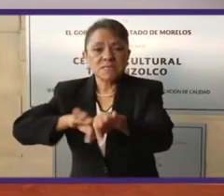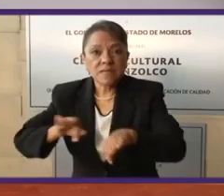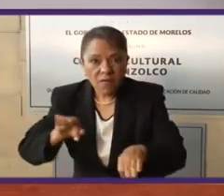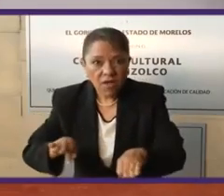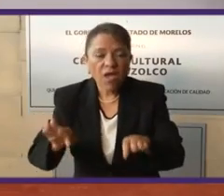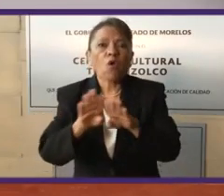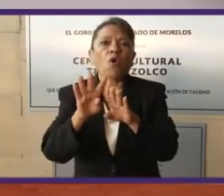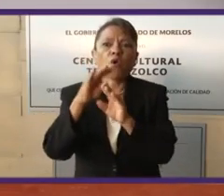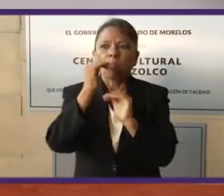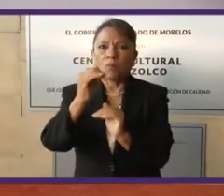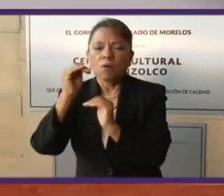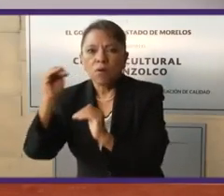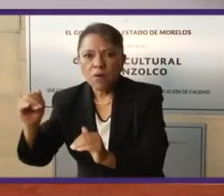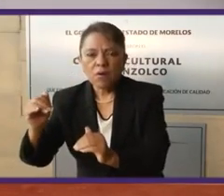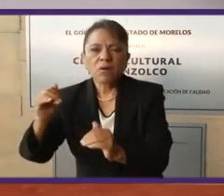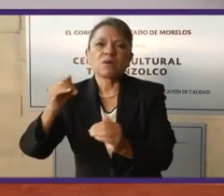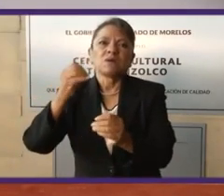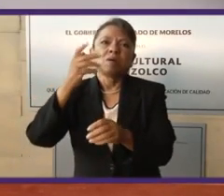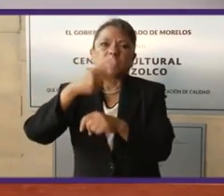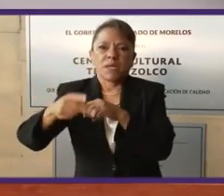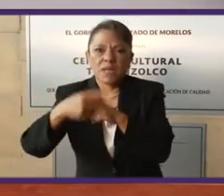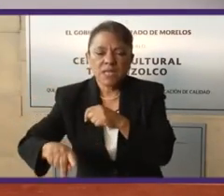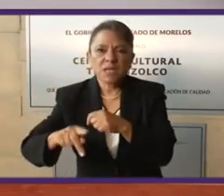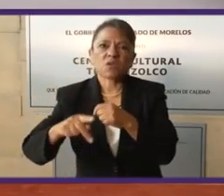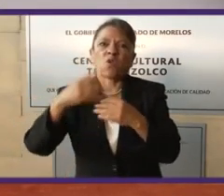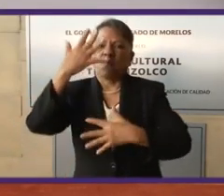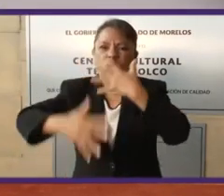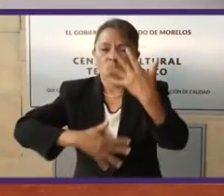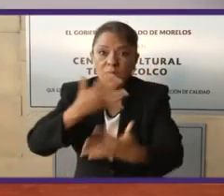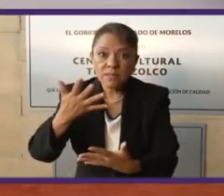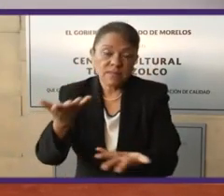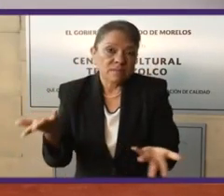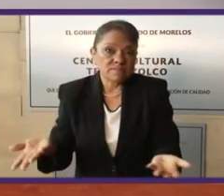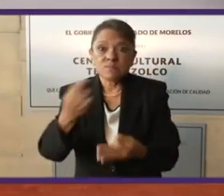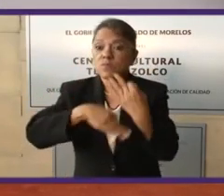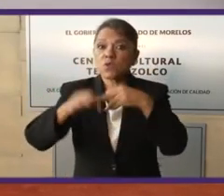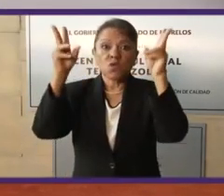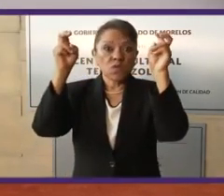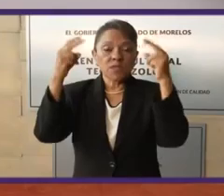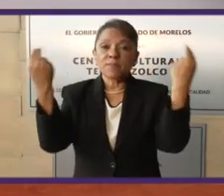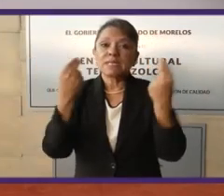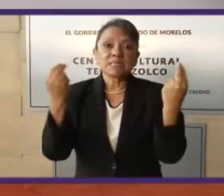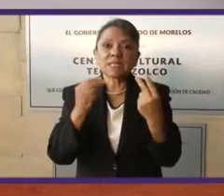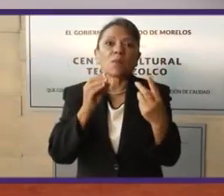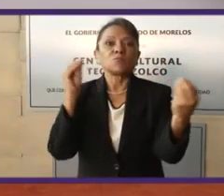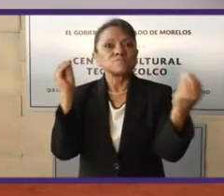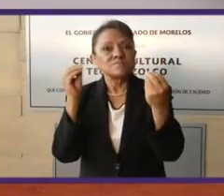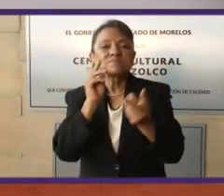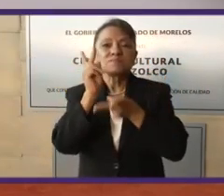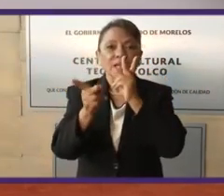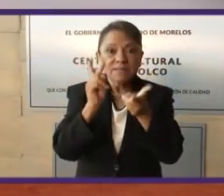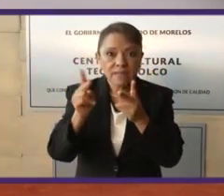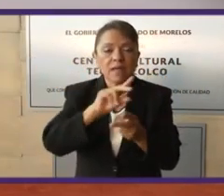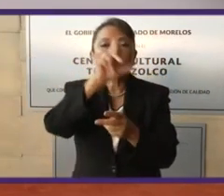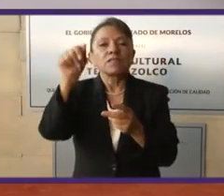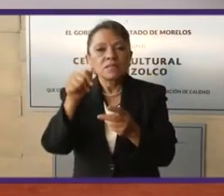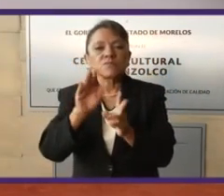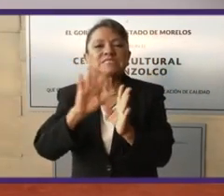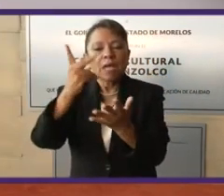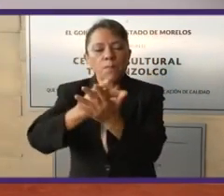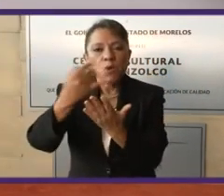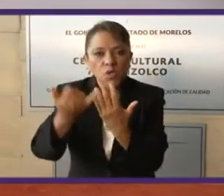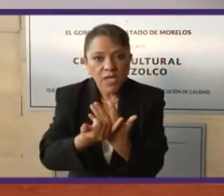la violencia. Todos estos temas tenemos que discutirlos y después del proyecto, entonces sí entrar a la discusión de